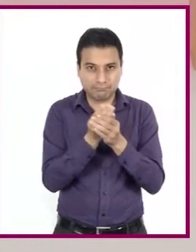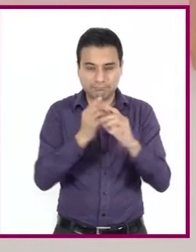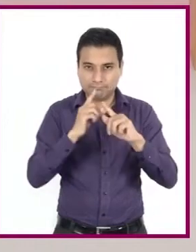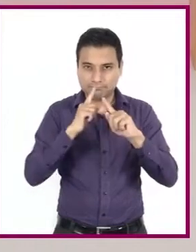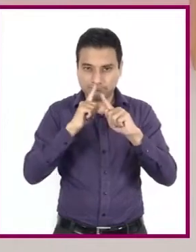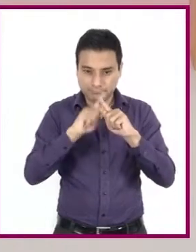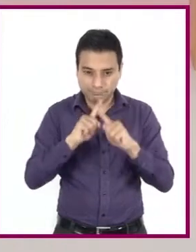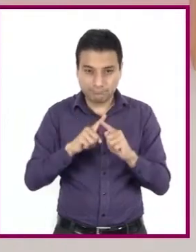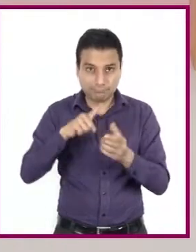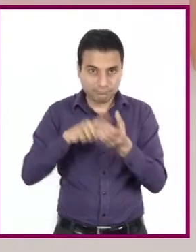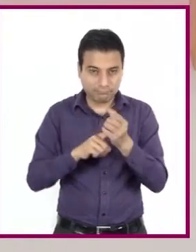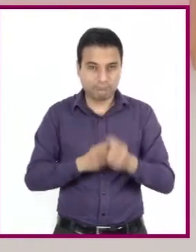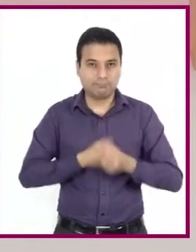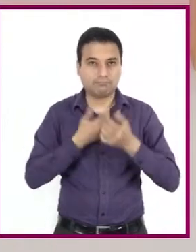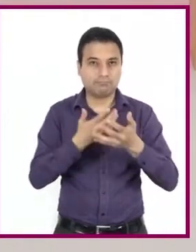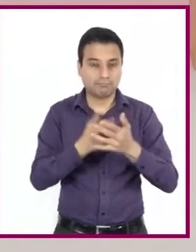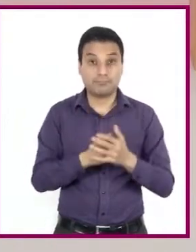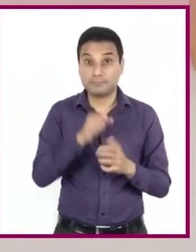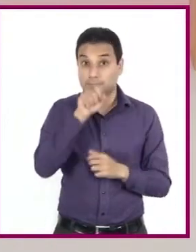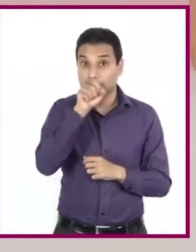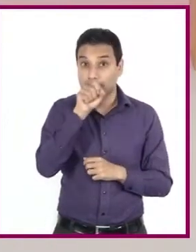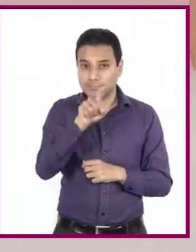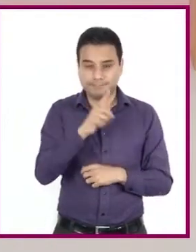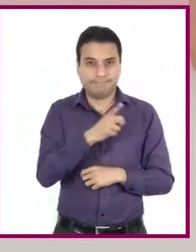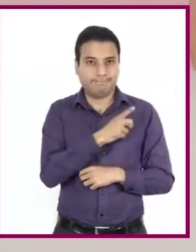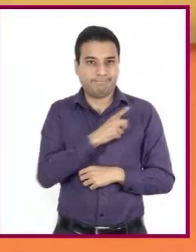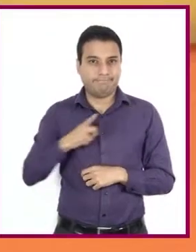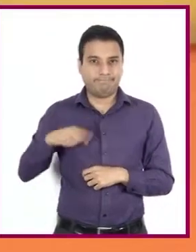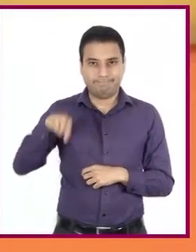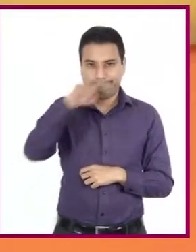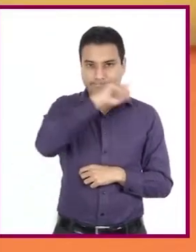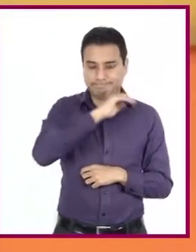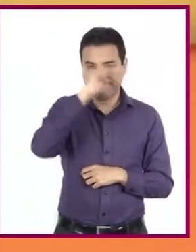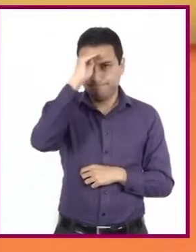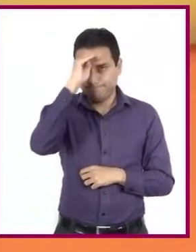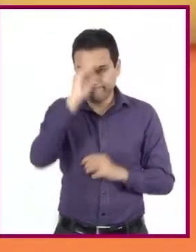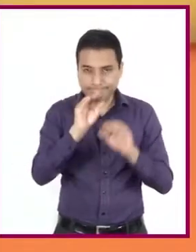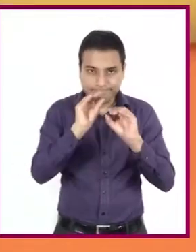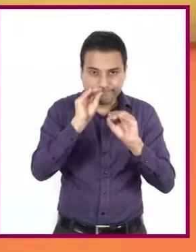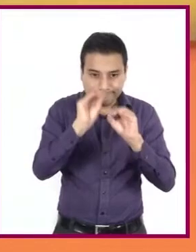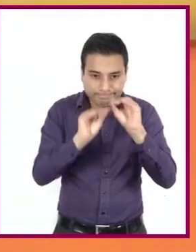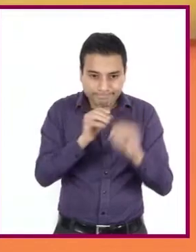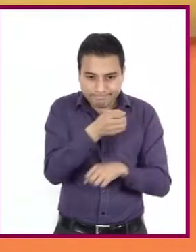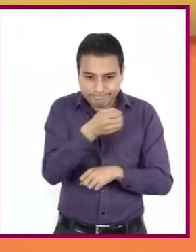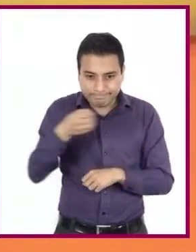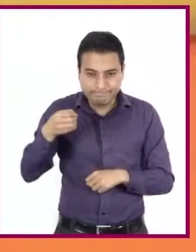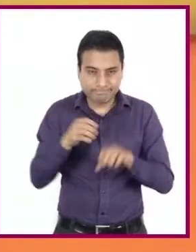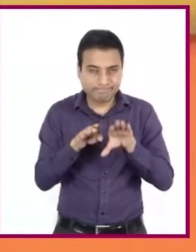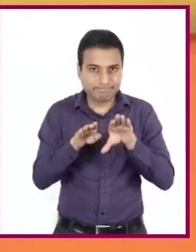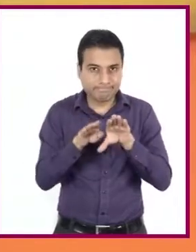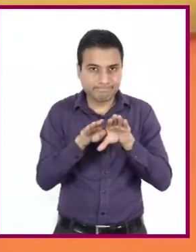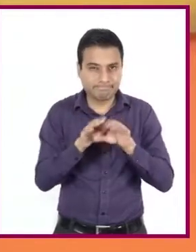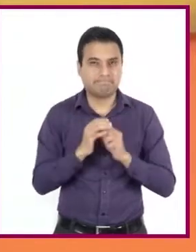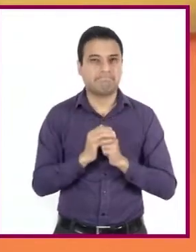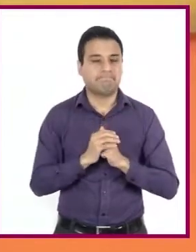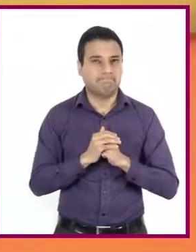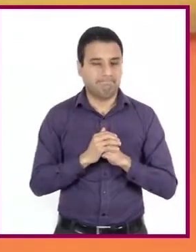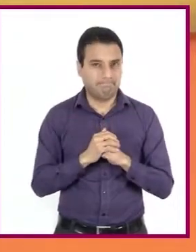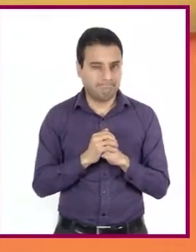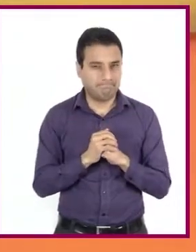los poemas visuales, también importa cómo se presentan y acomodan estas tipografías en un poema.